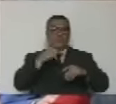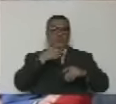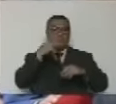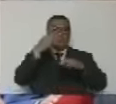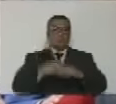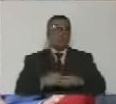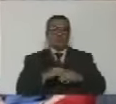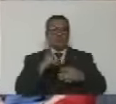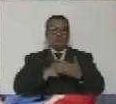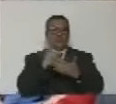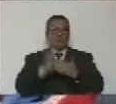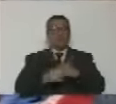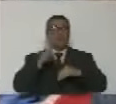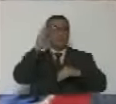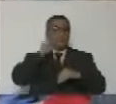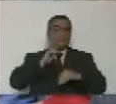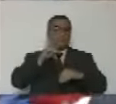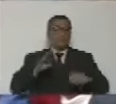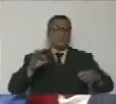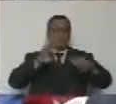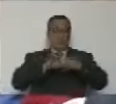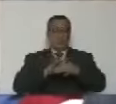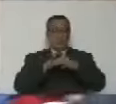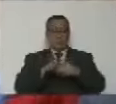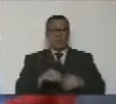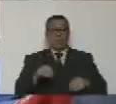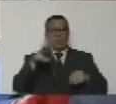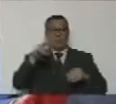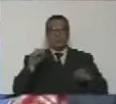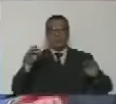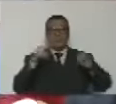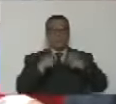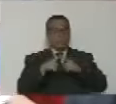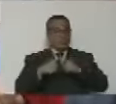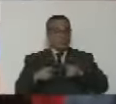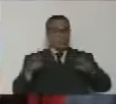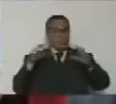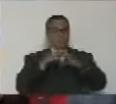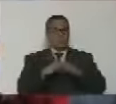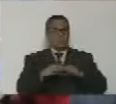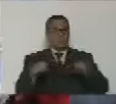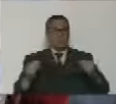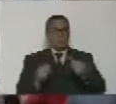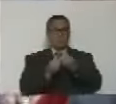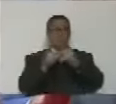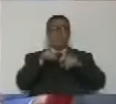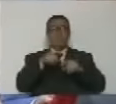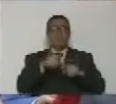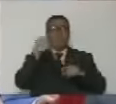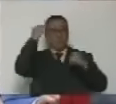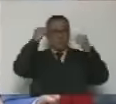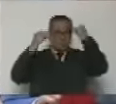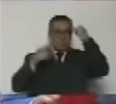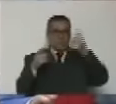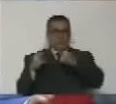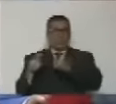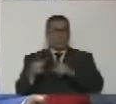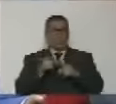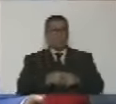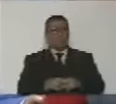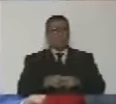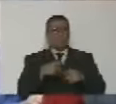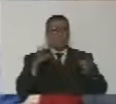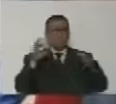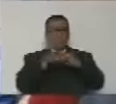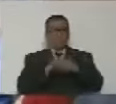definitivo del proyecto bolivariano de unidad. No de unión, que es distinto. La lógica de la unión es una lógica económica. La lógica